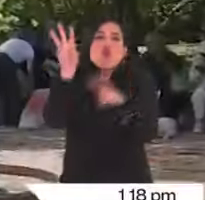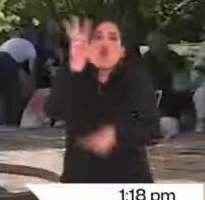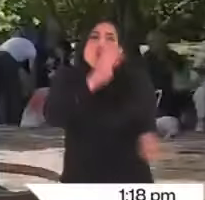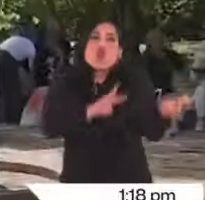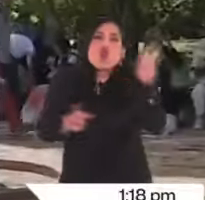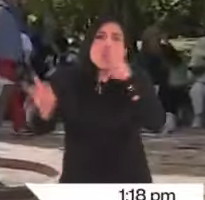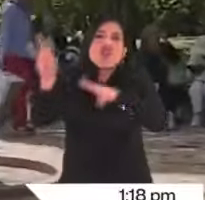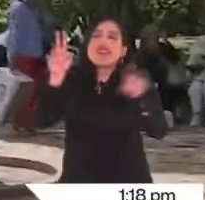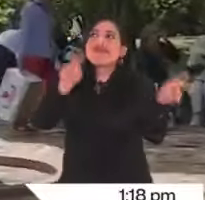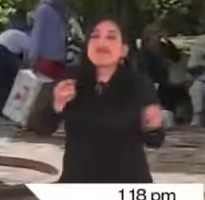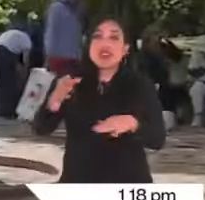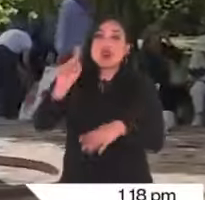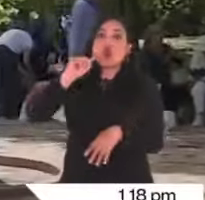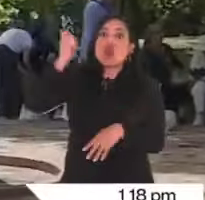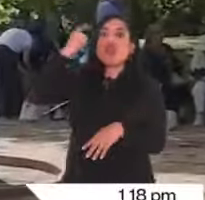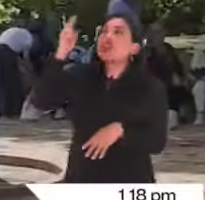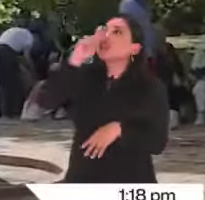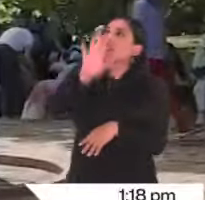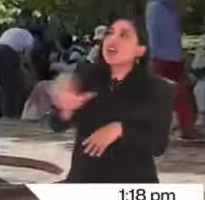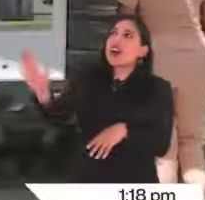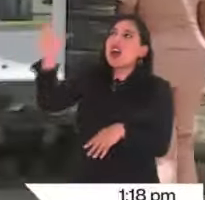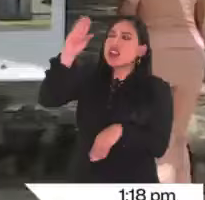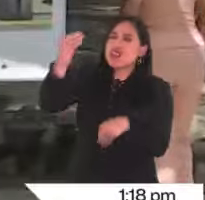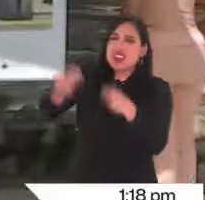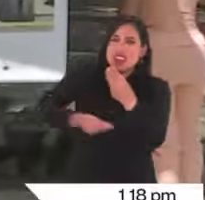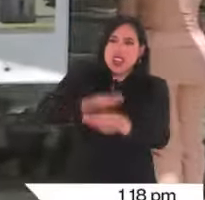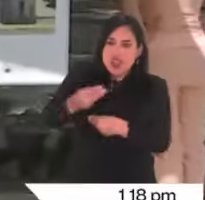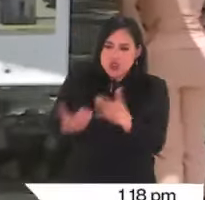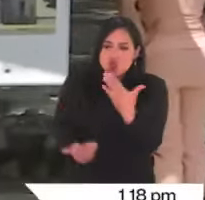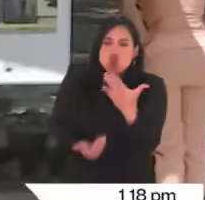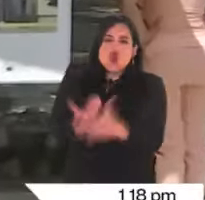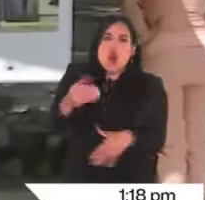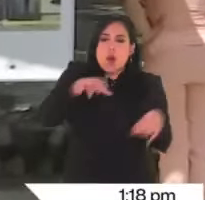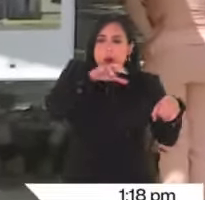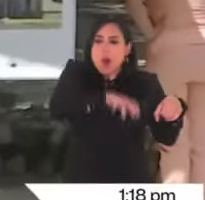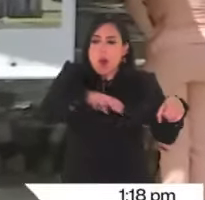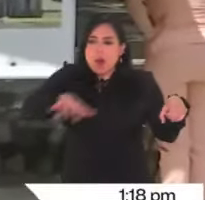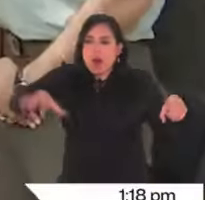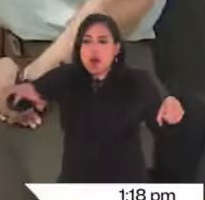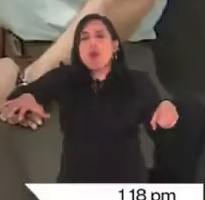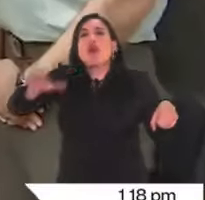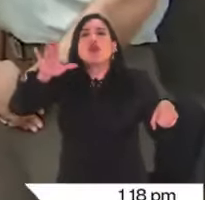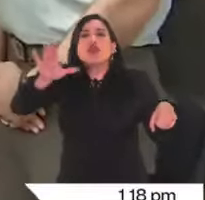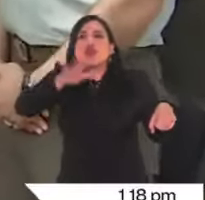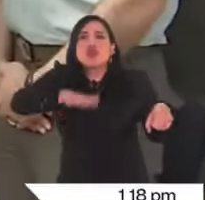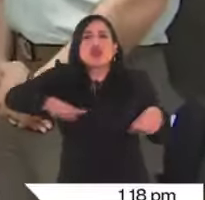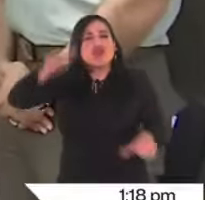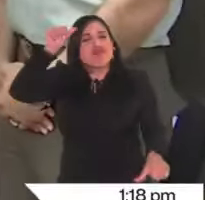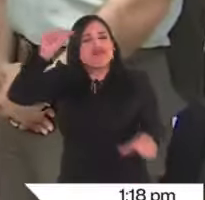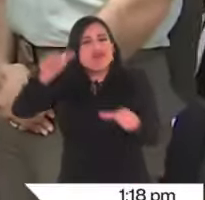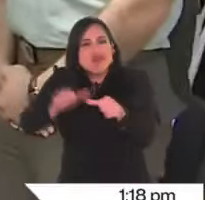abierto. El gobierno nacional, por su parte, avanza en la instalación de módulos para reconstruir la memoria de Armero.